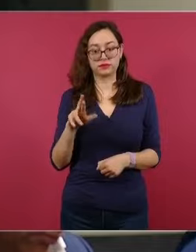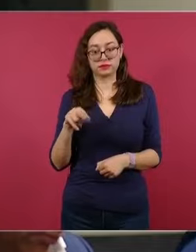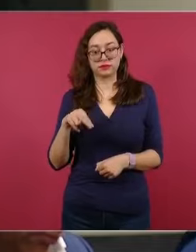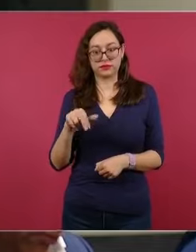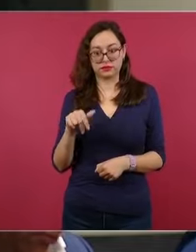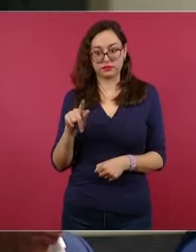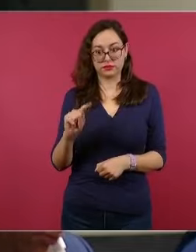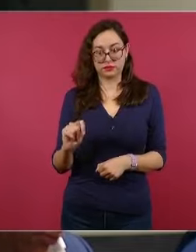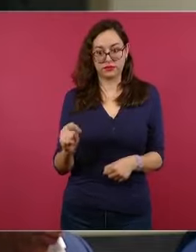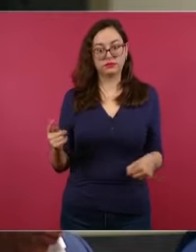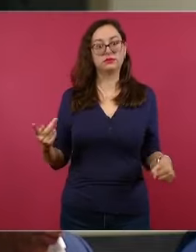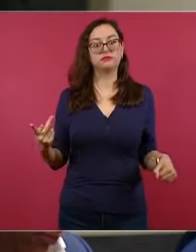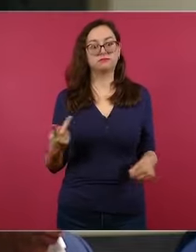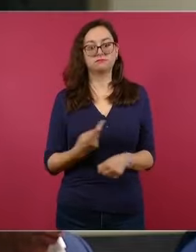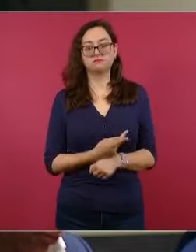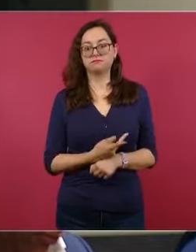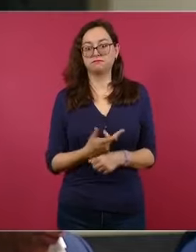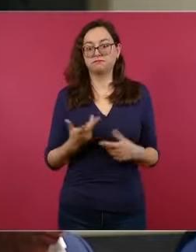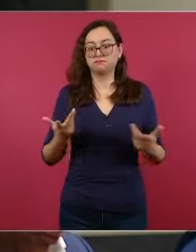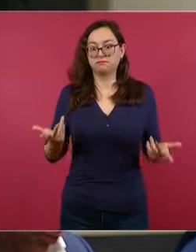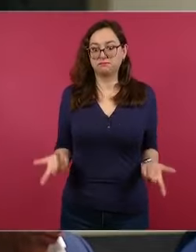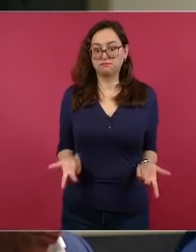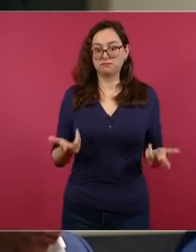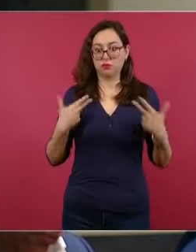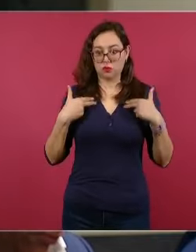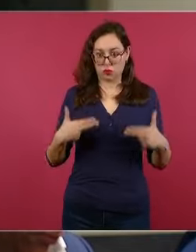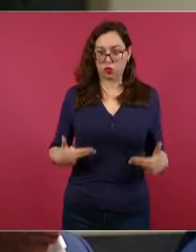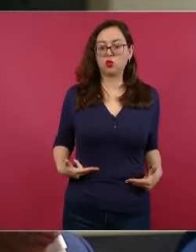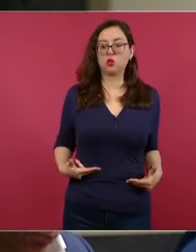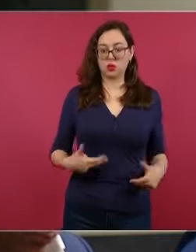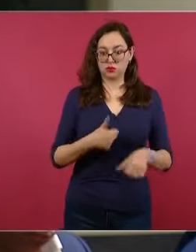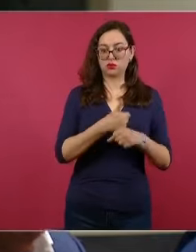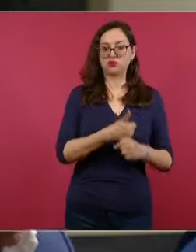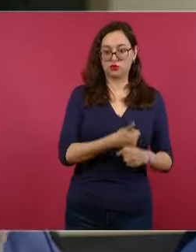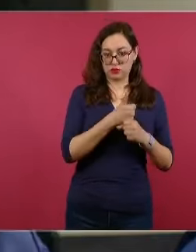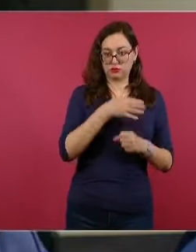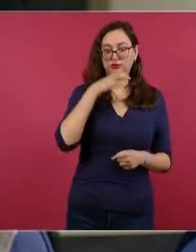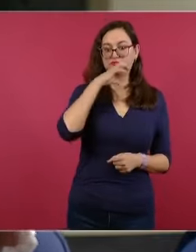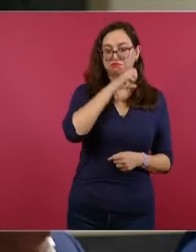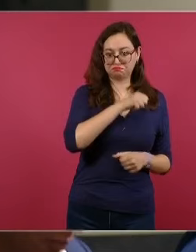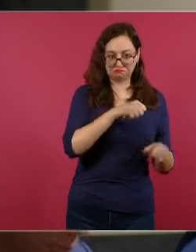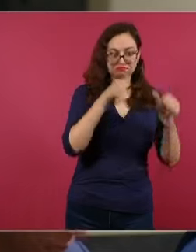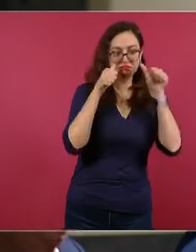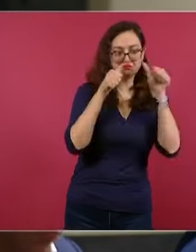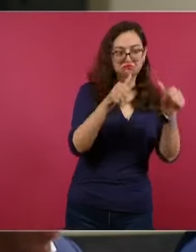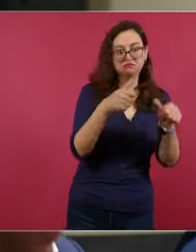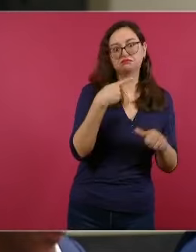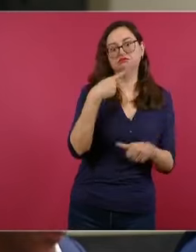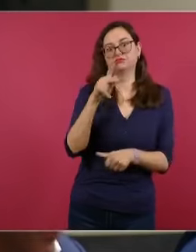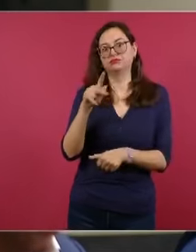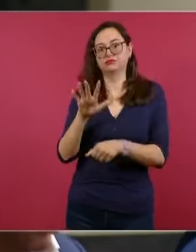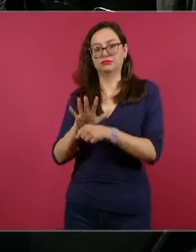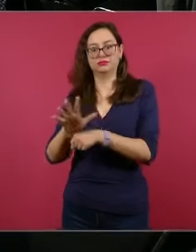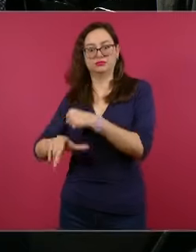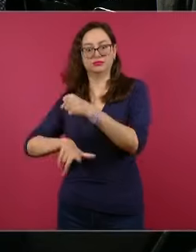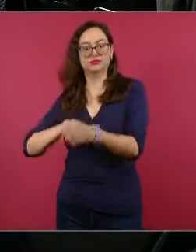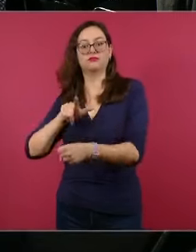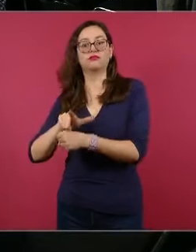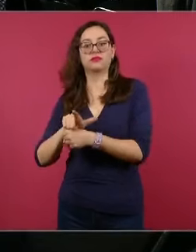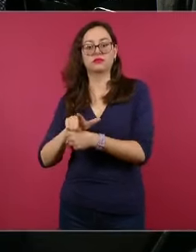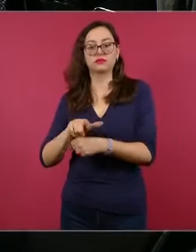sucediendo porque pues no nada más es son los humanos sino también a la fauna a la que le está afectando esta ola de calor